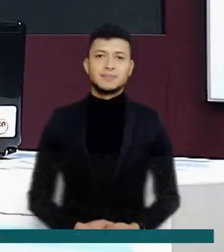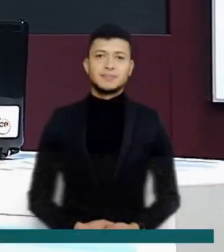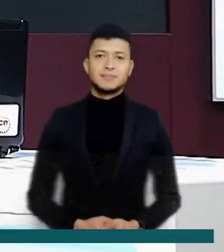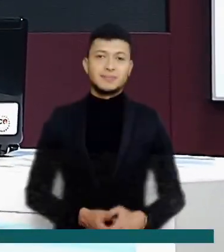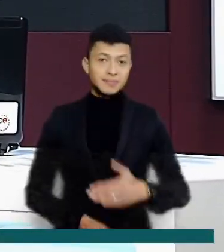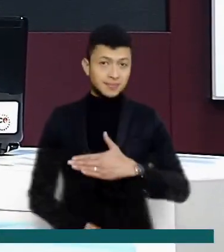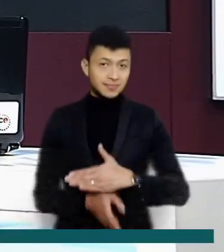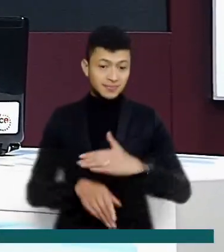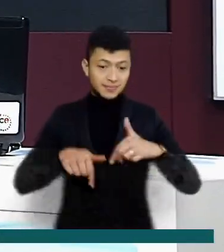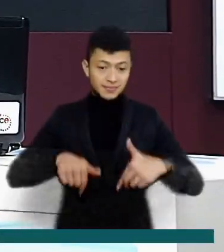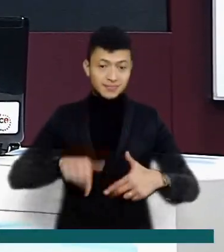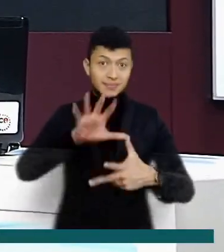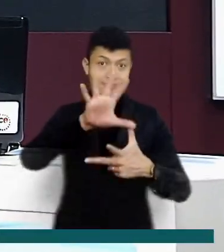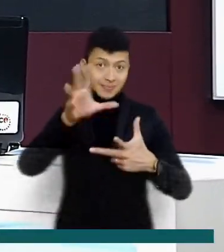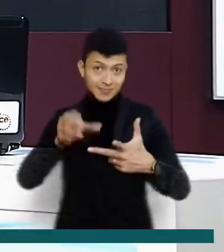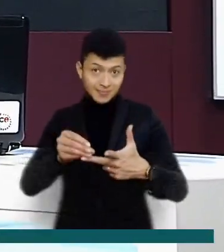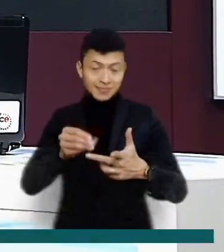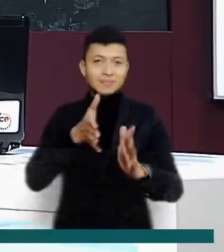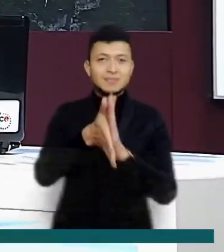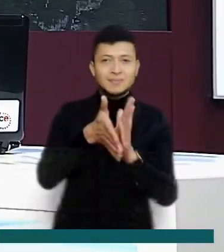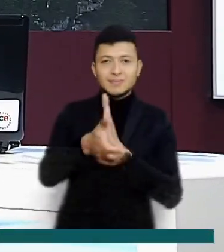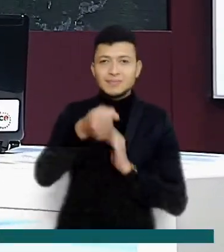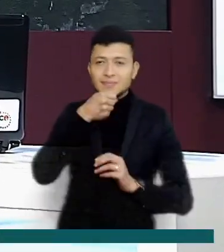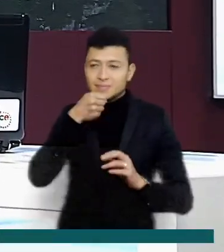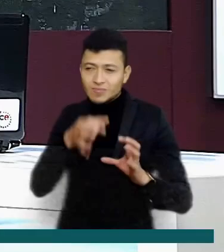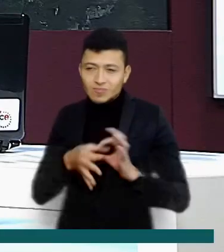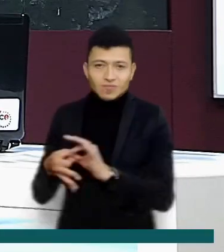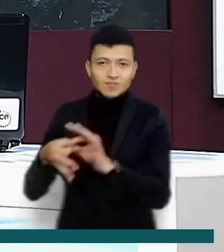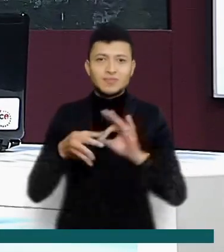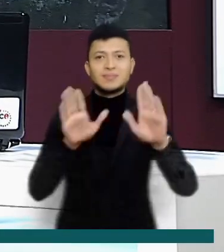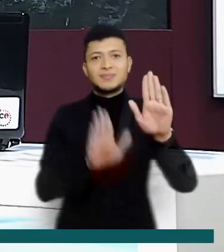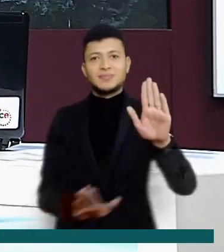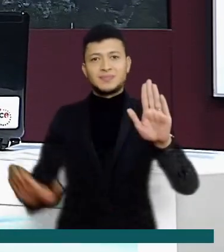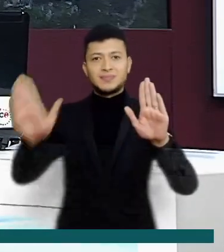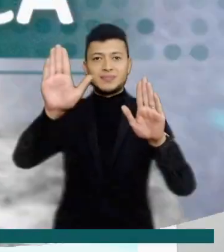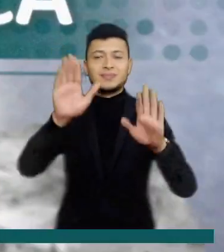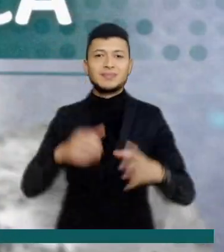Enlace 13, periodismo a profundidad de nuestras regiones. Continuamos en Enlace 13, el informativo que une a nuestras regiones.